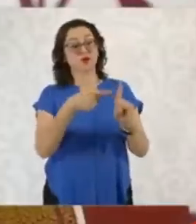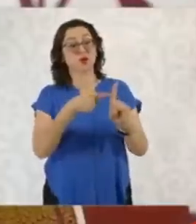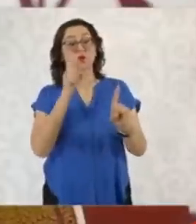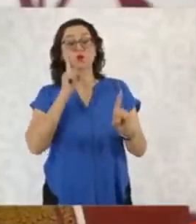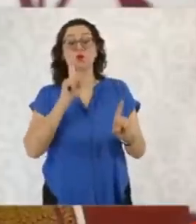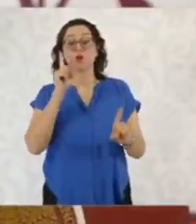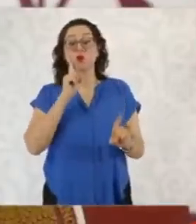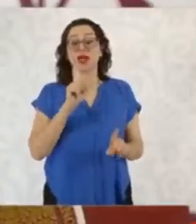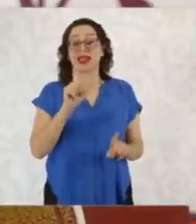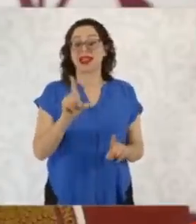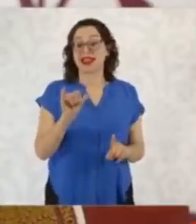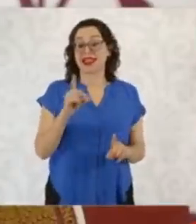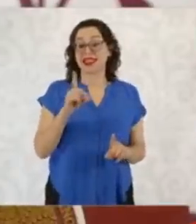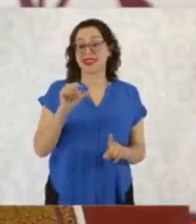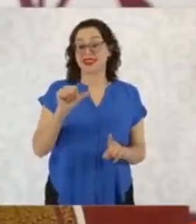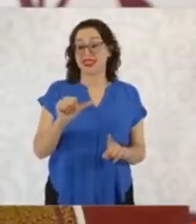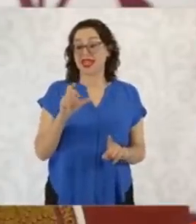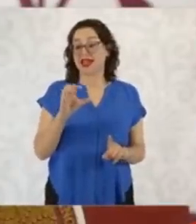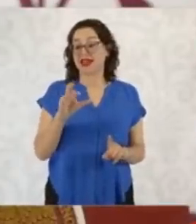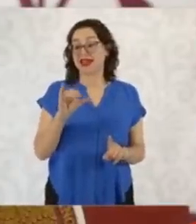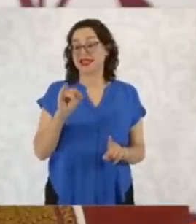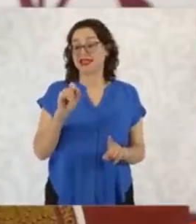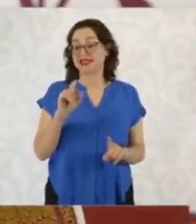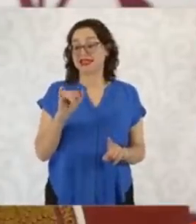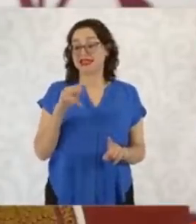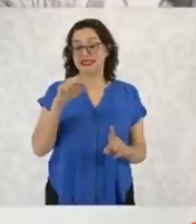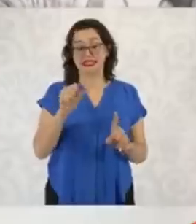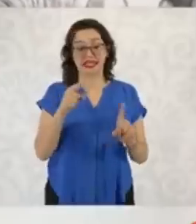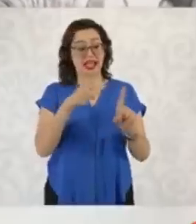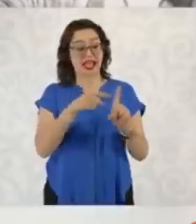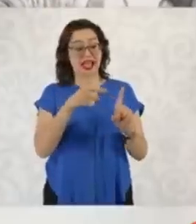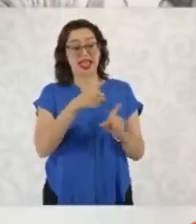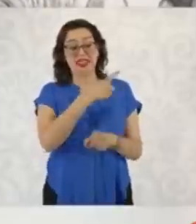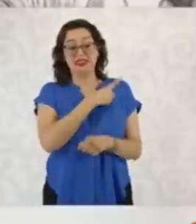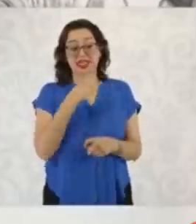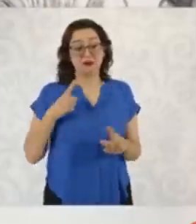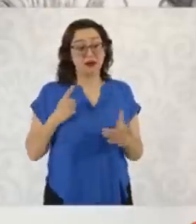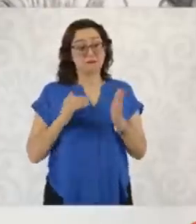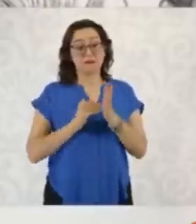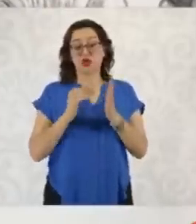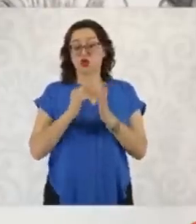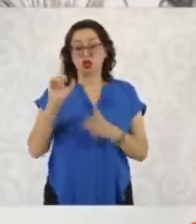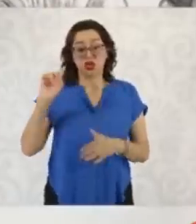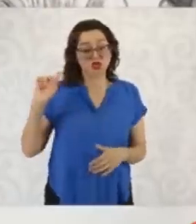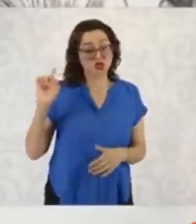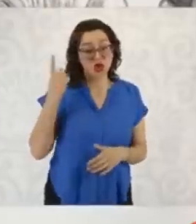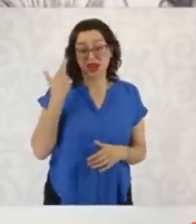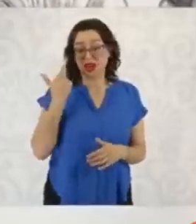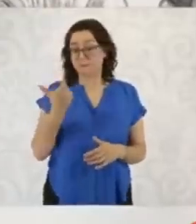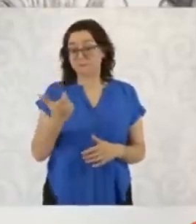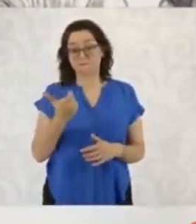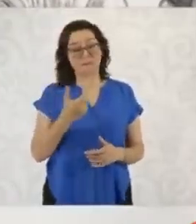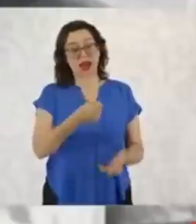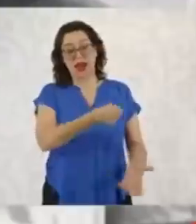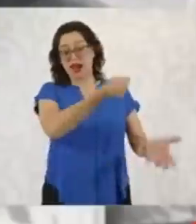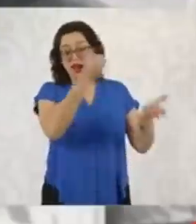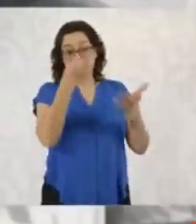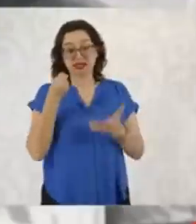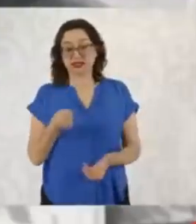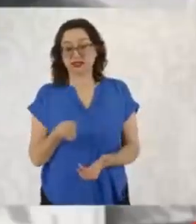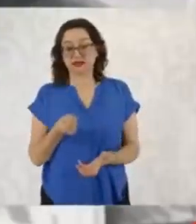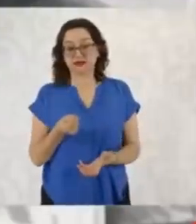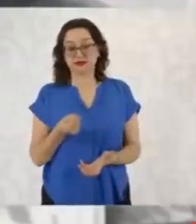cantidad fabulosa de millones de dólares, la tercera parte por lo que fue